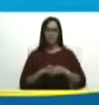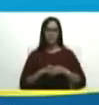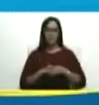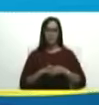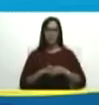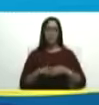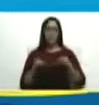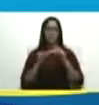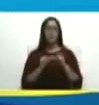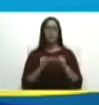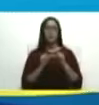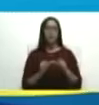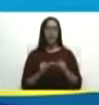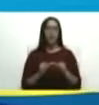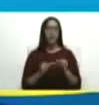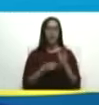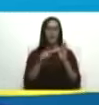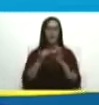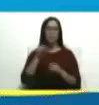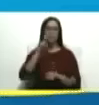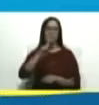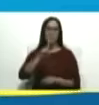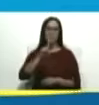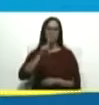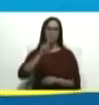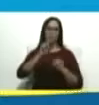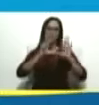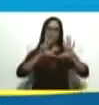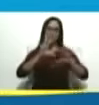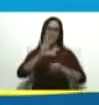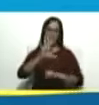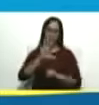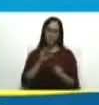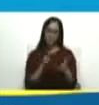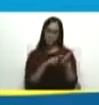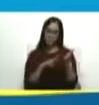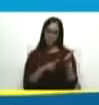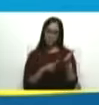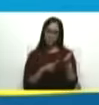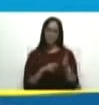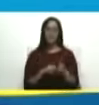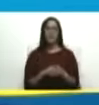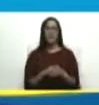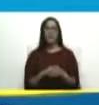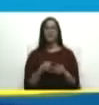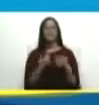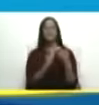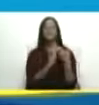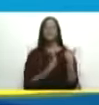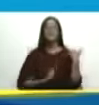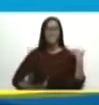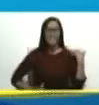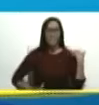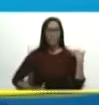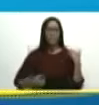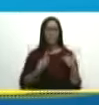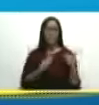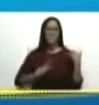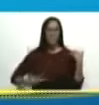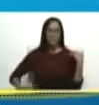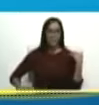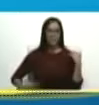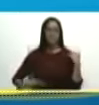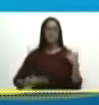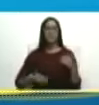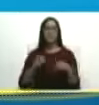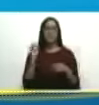Continúa el artículo 185. Estará presidido por el vicepresidente ejecutivo o